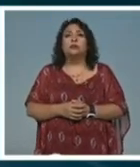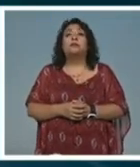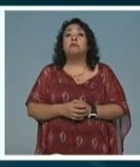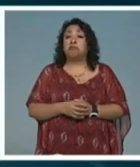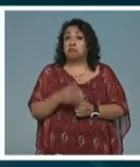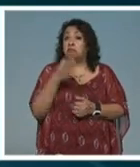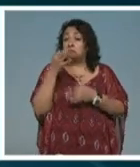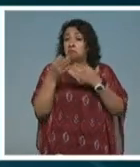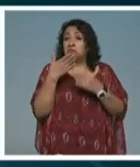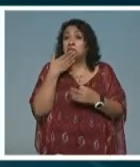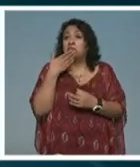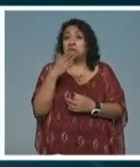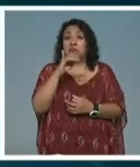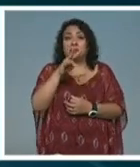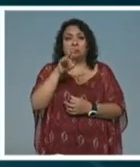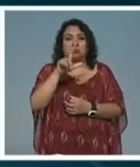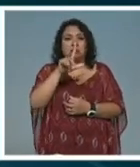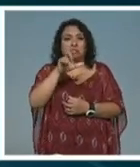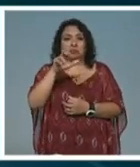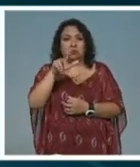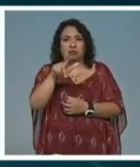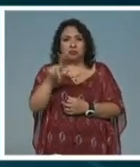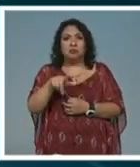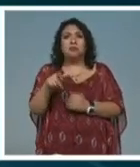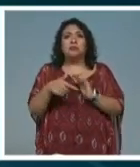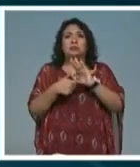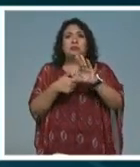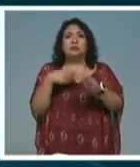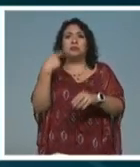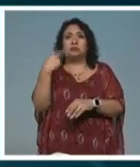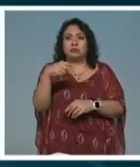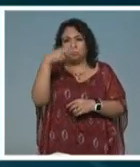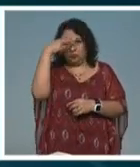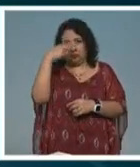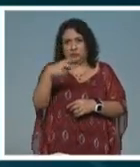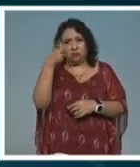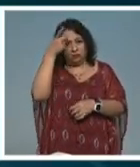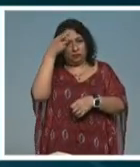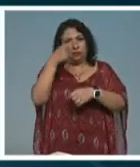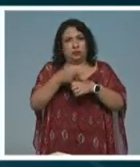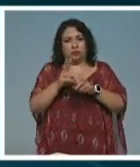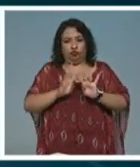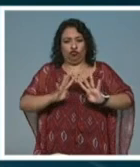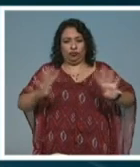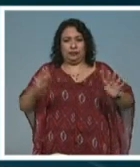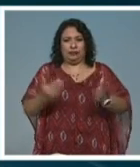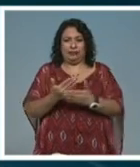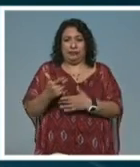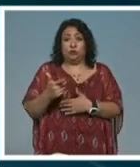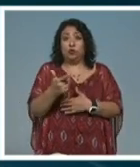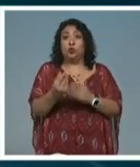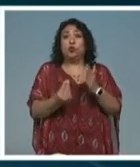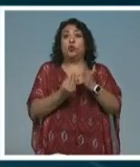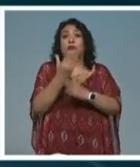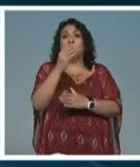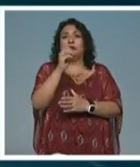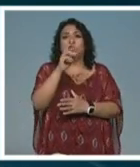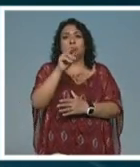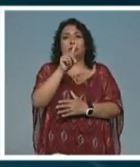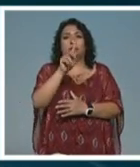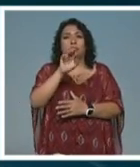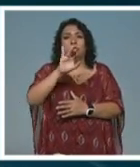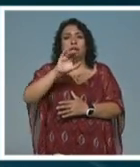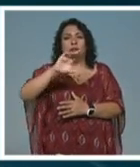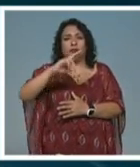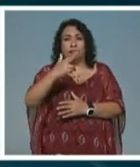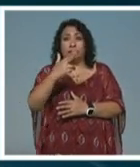Qué buena noticia. Iván López Reynoso pone en alto el nombre de México. El director de orquesta guanajuatense debutó en la ópera de Zúrich con